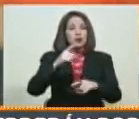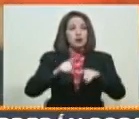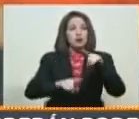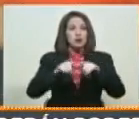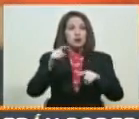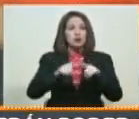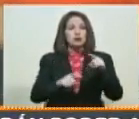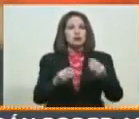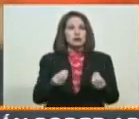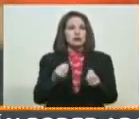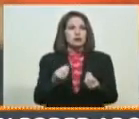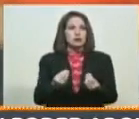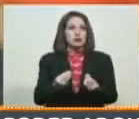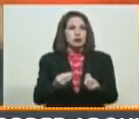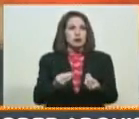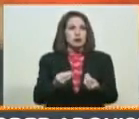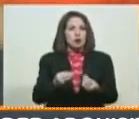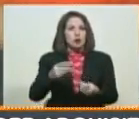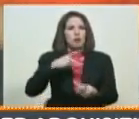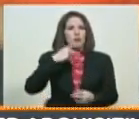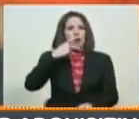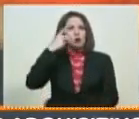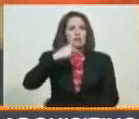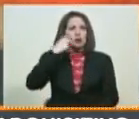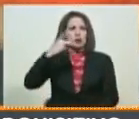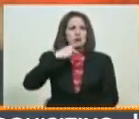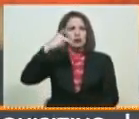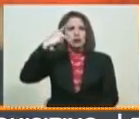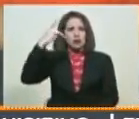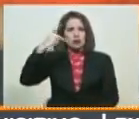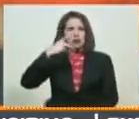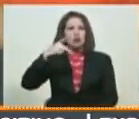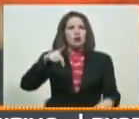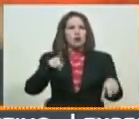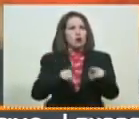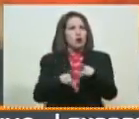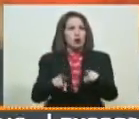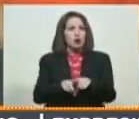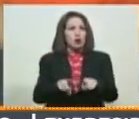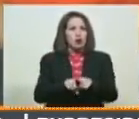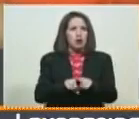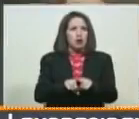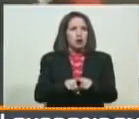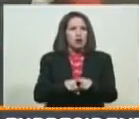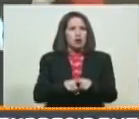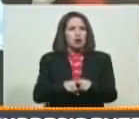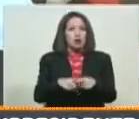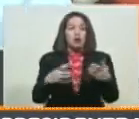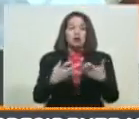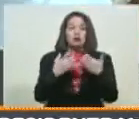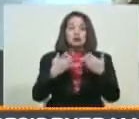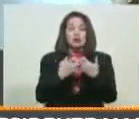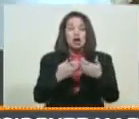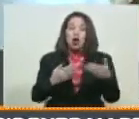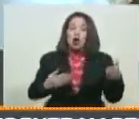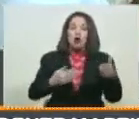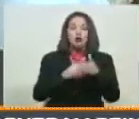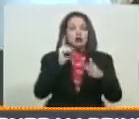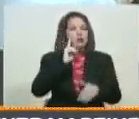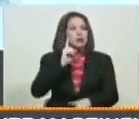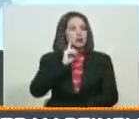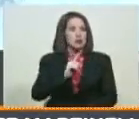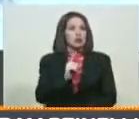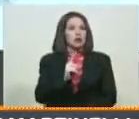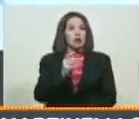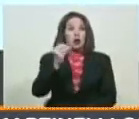ese genio militar, ese genio político, como ya hice referencia, que no es otra cosa que luchar contra la mentira. La máxima autoridad regional